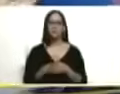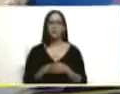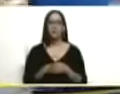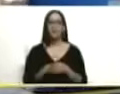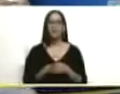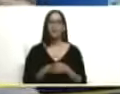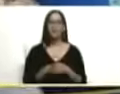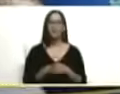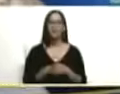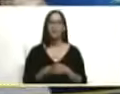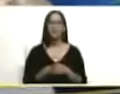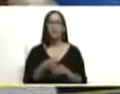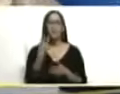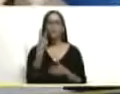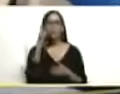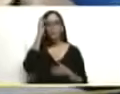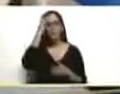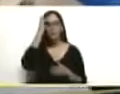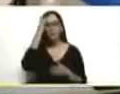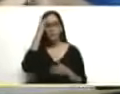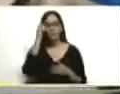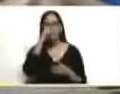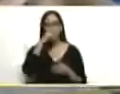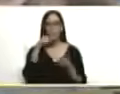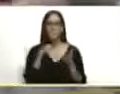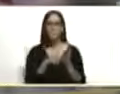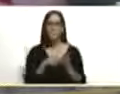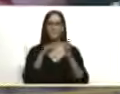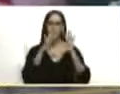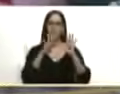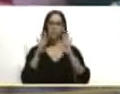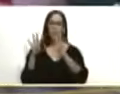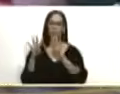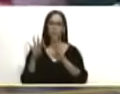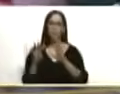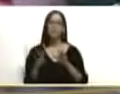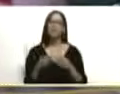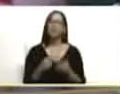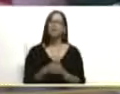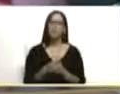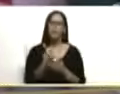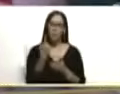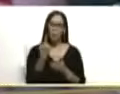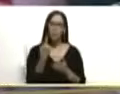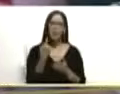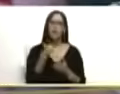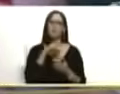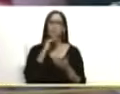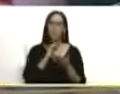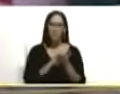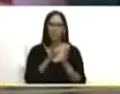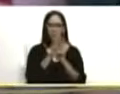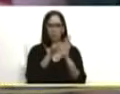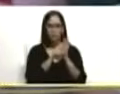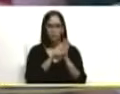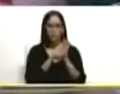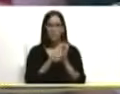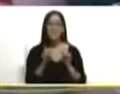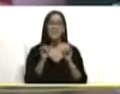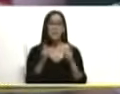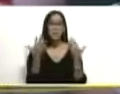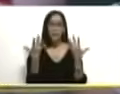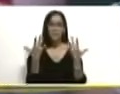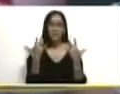posó un 2 de febrero del año 1999 sobre una moribunda constitución y la misma mano que un